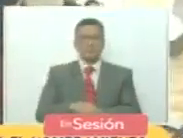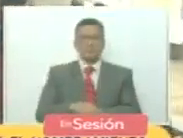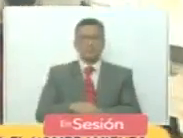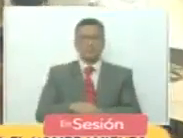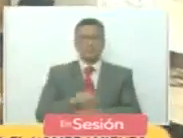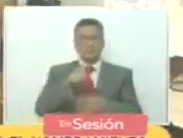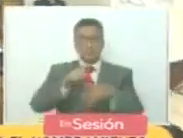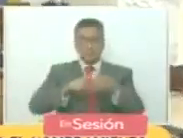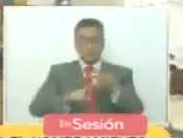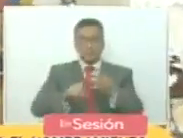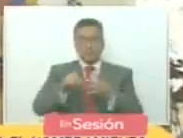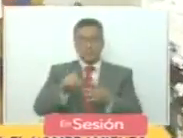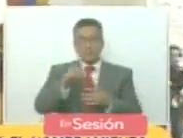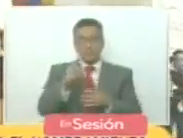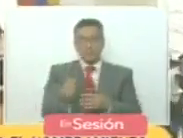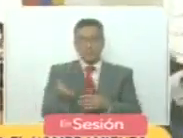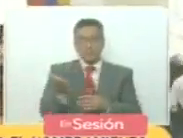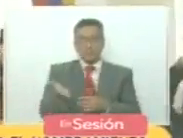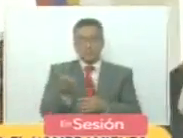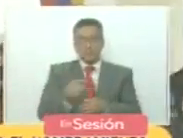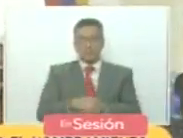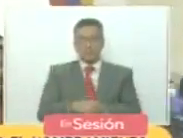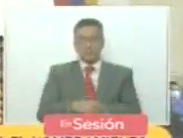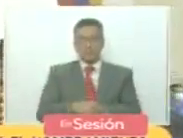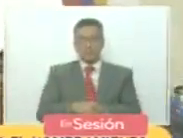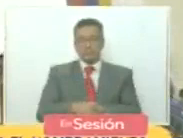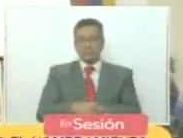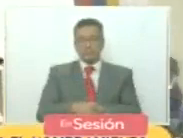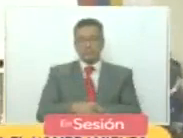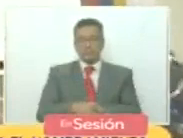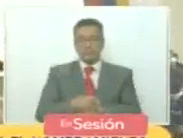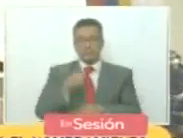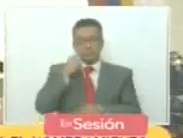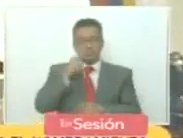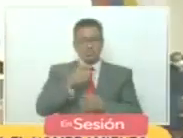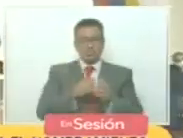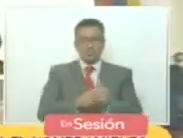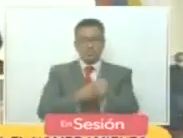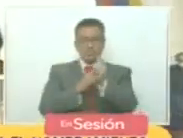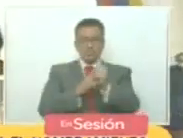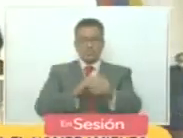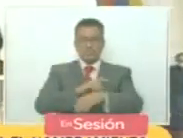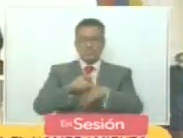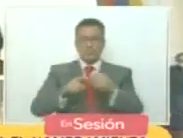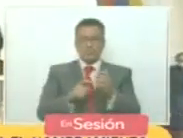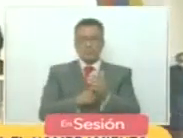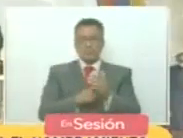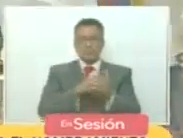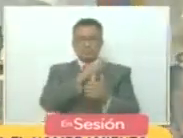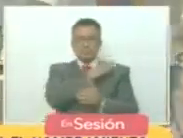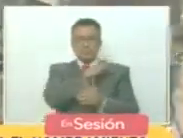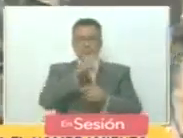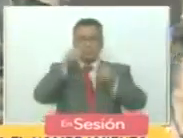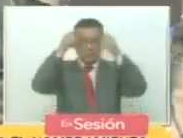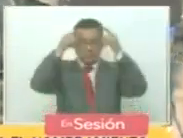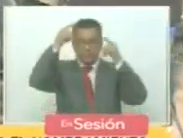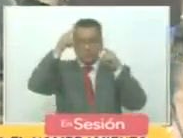Una cosa muy importante, estuvo bajo la conducción directa de mi comandante